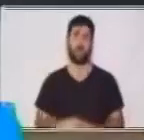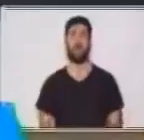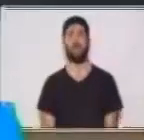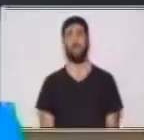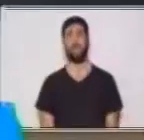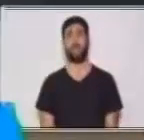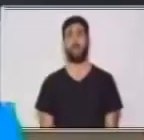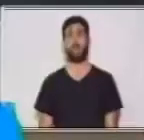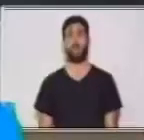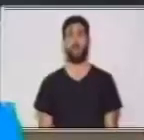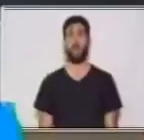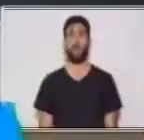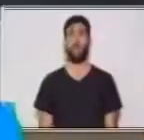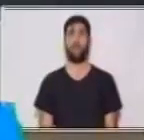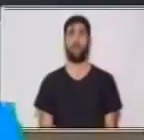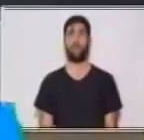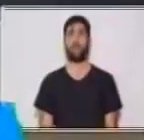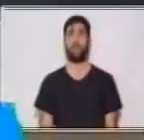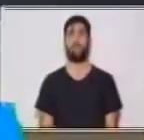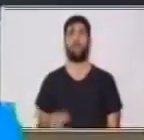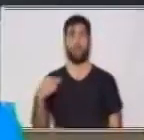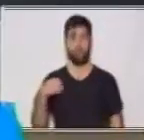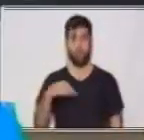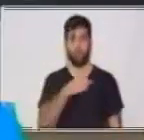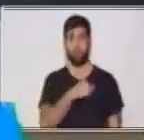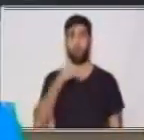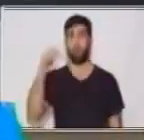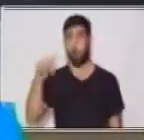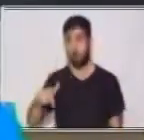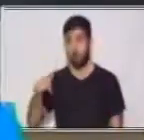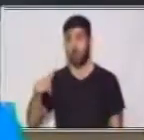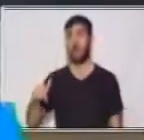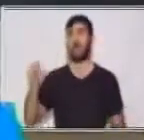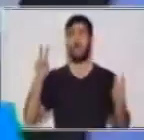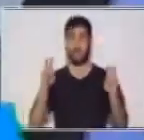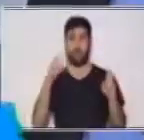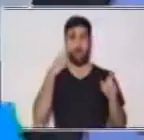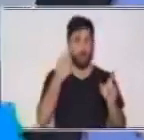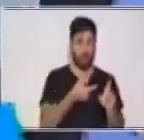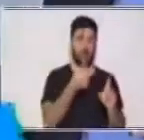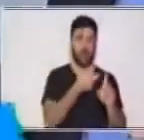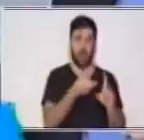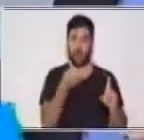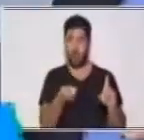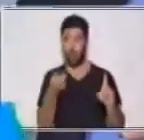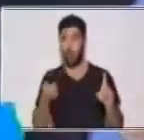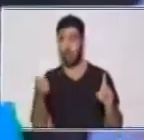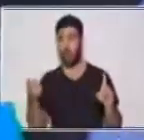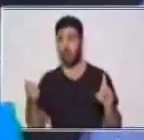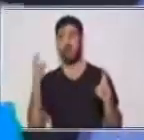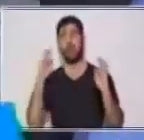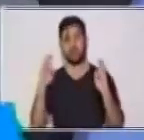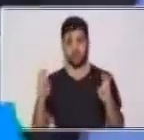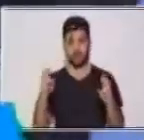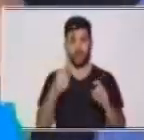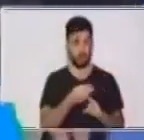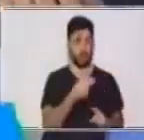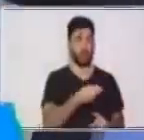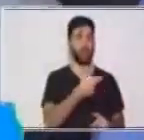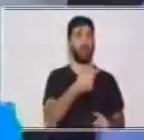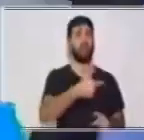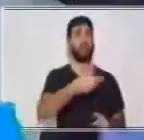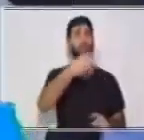otra. Nosotros solamente lo vamos a ver como la magnitud, 1, 2, 3, 4, 5, 6, 1, 2, 3, 4, 5,